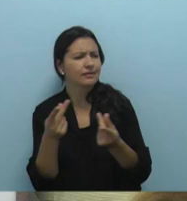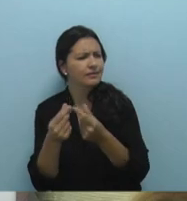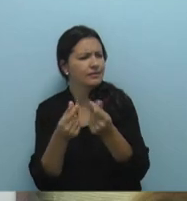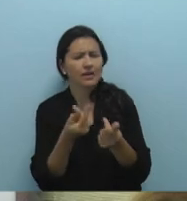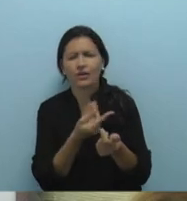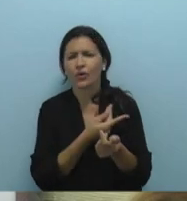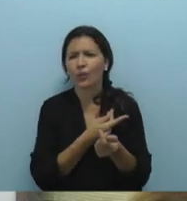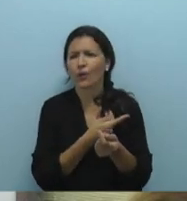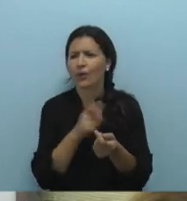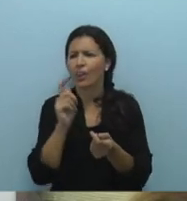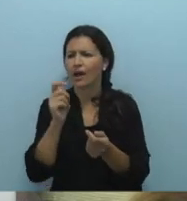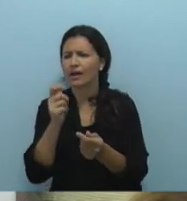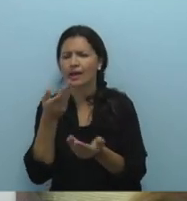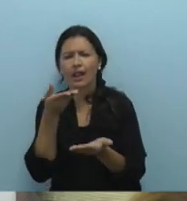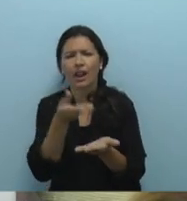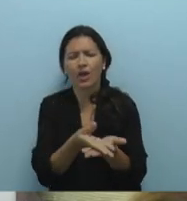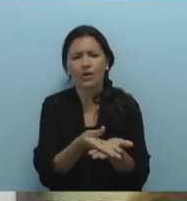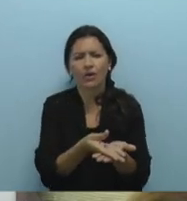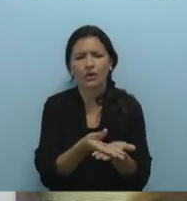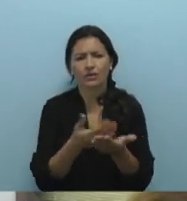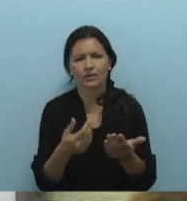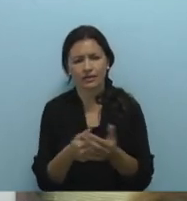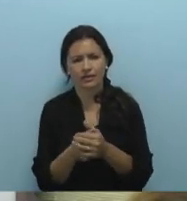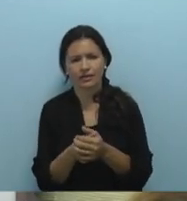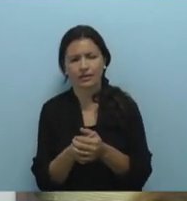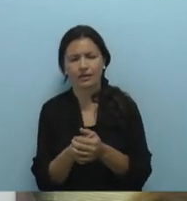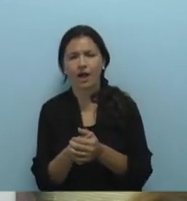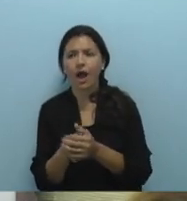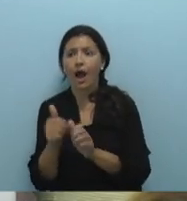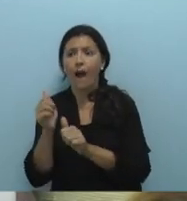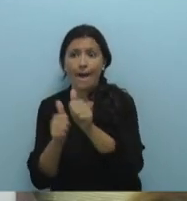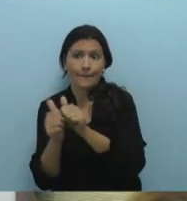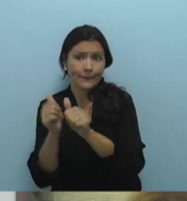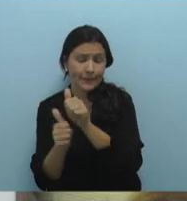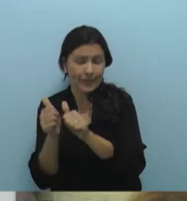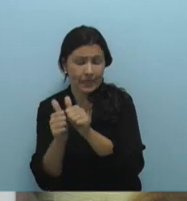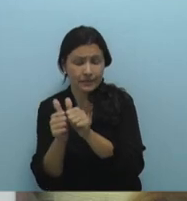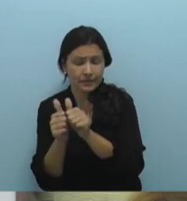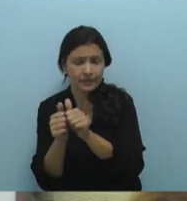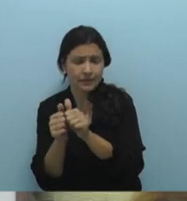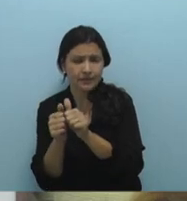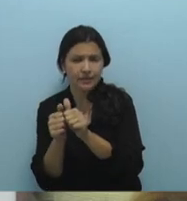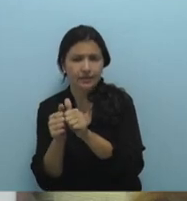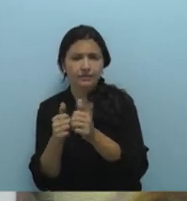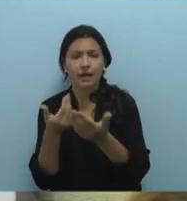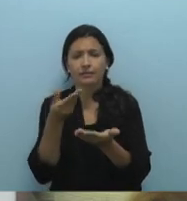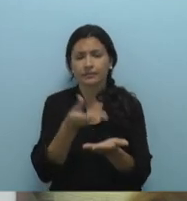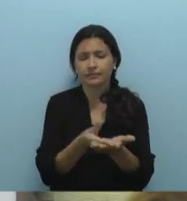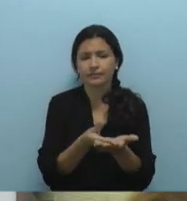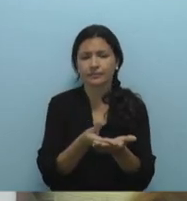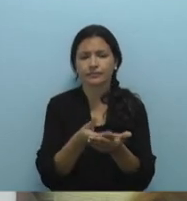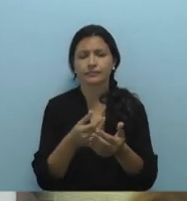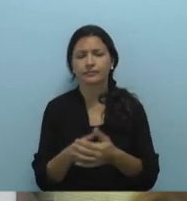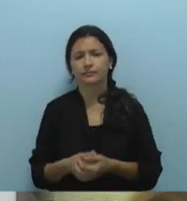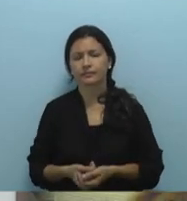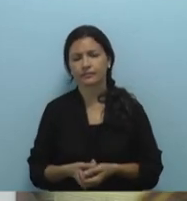que hay que limitar los aportes de empresas jurídicas, de personas jurídicas, llámese empresa para